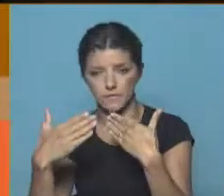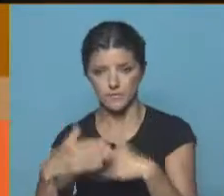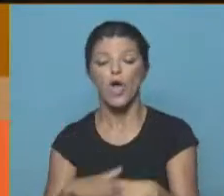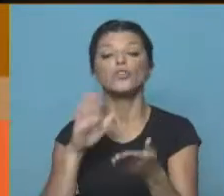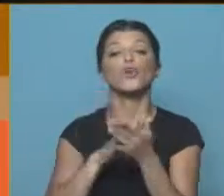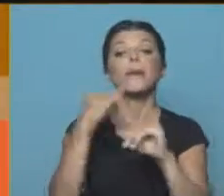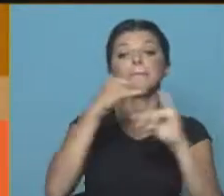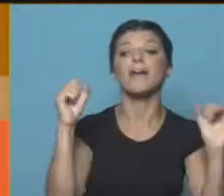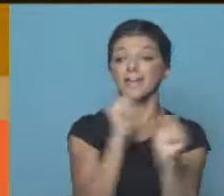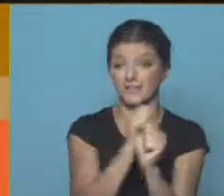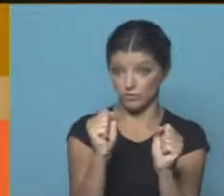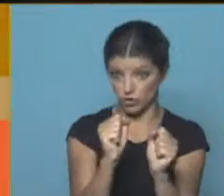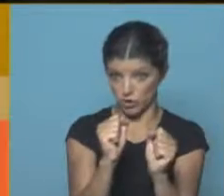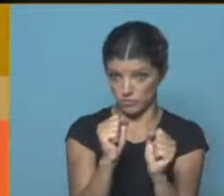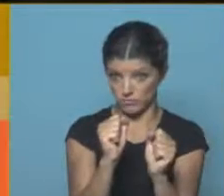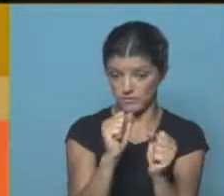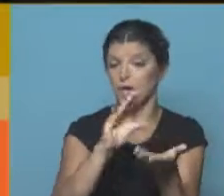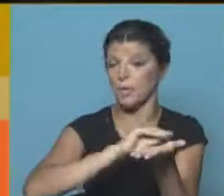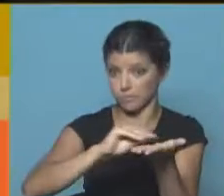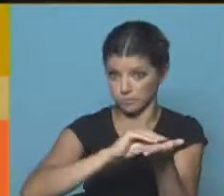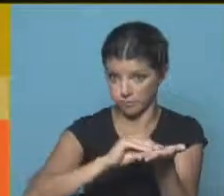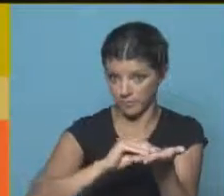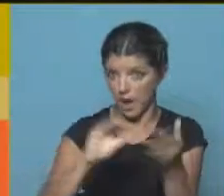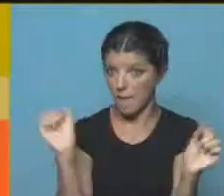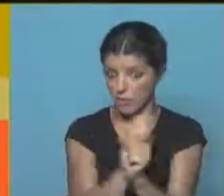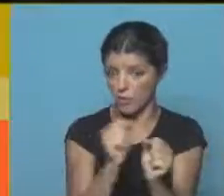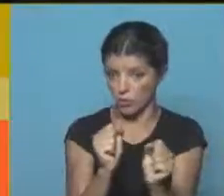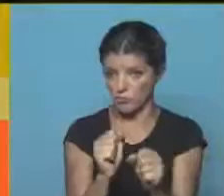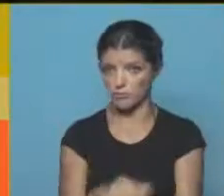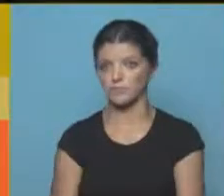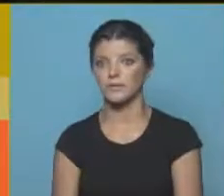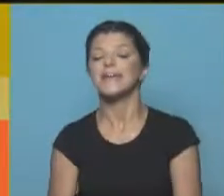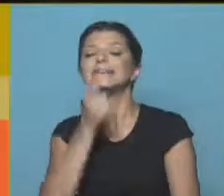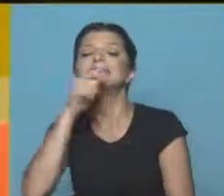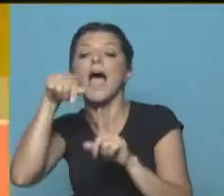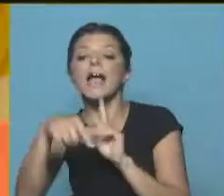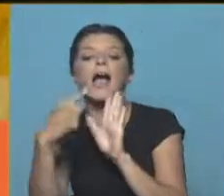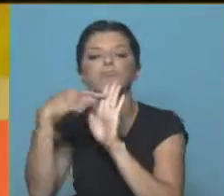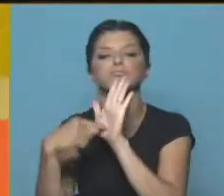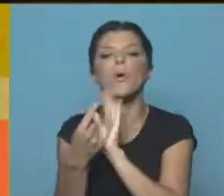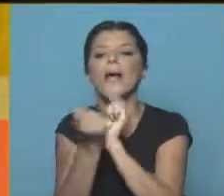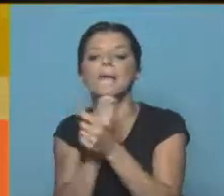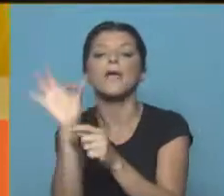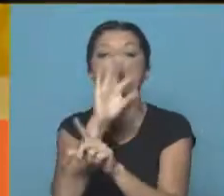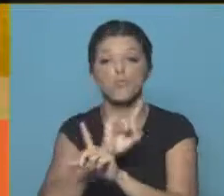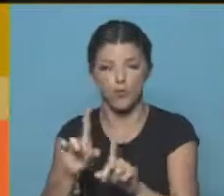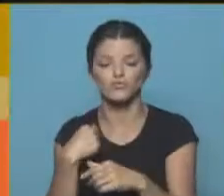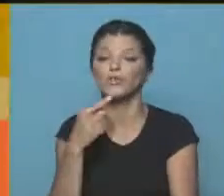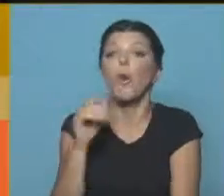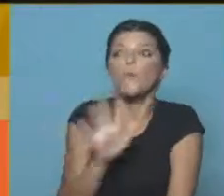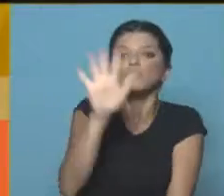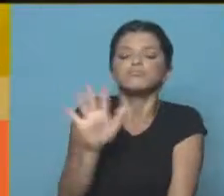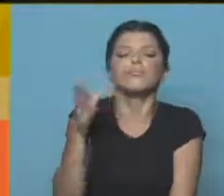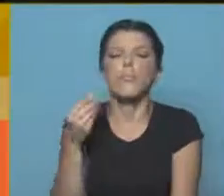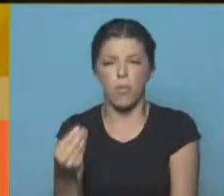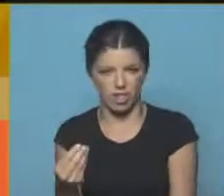en la Cámara de Senadores del proyecto que aprobara la Cámara de Diputados sobre modificación del impuesto a la ganancia. Digo el misterio